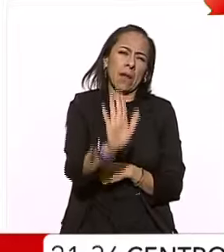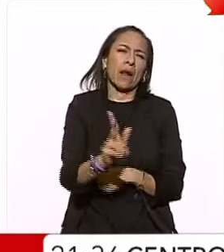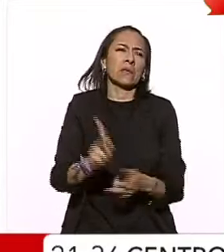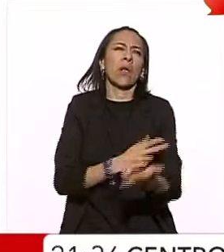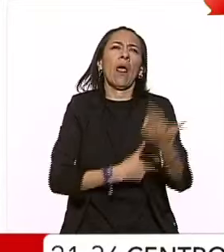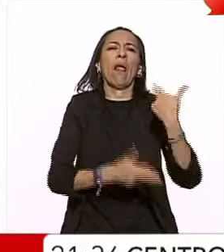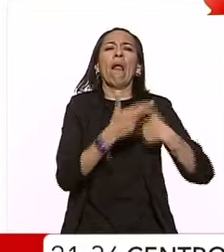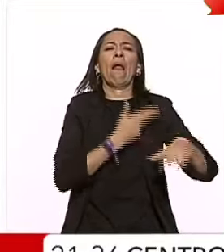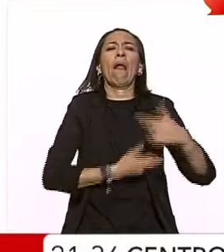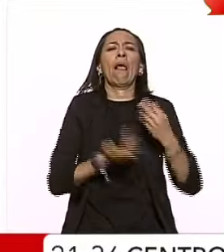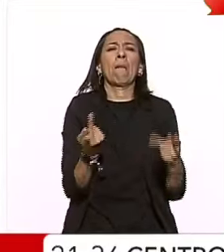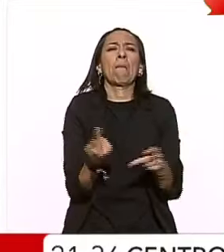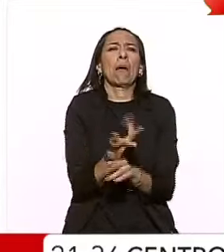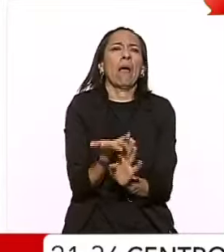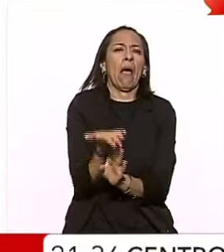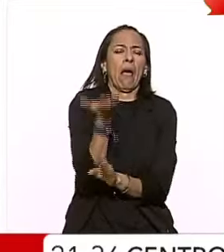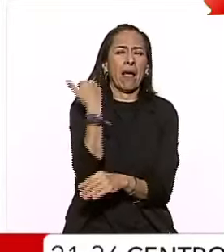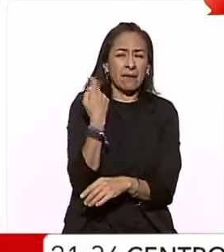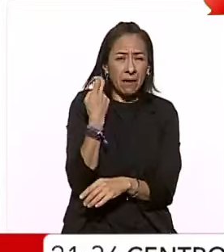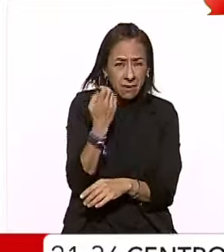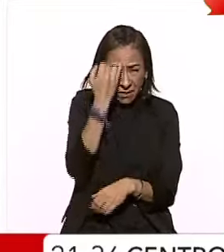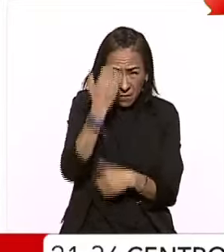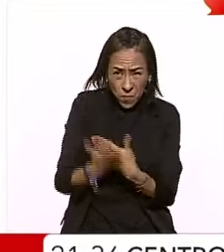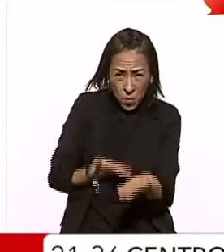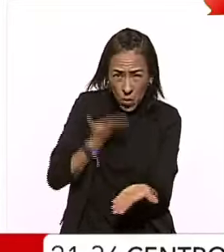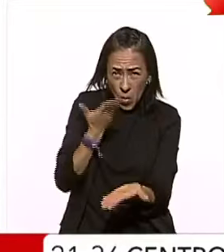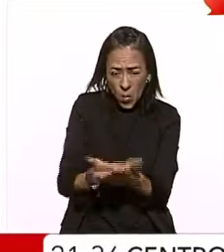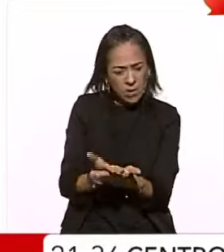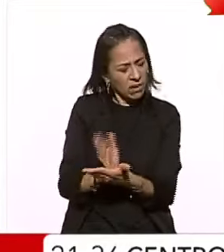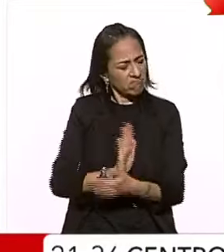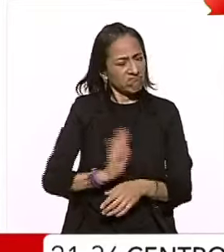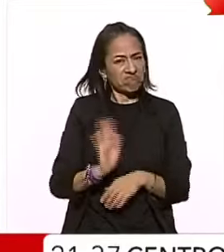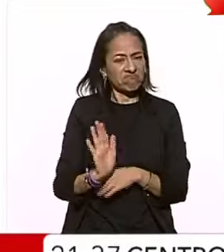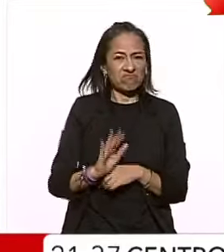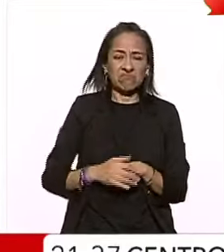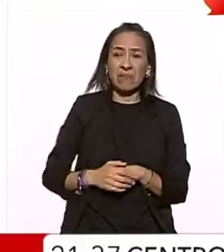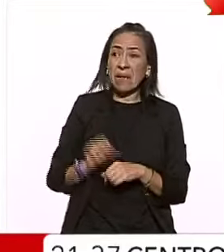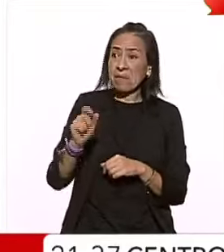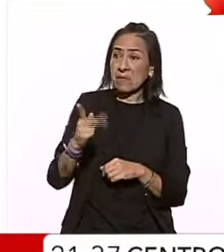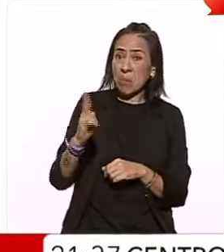defender esa propuesta, esa andanada del PRIAN contra las clases populares.